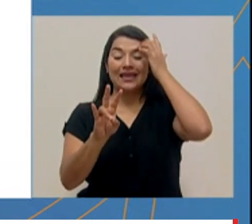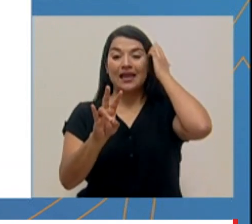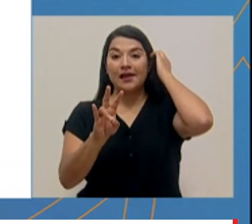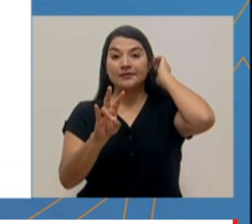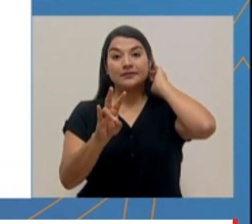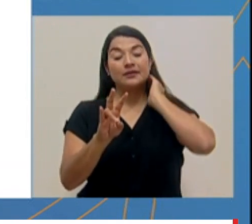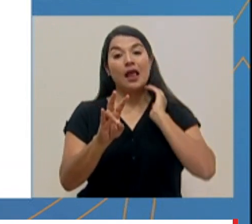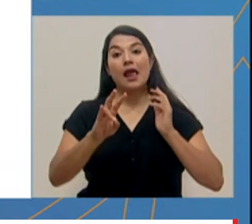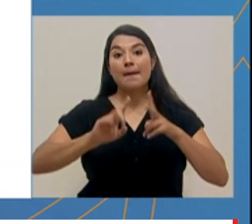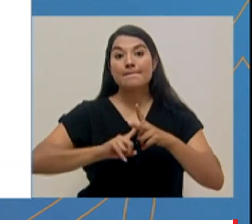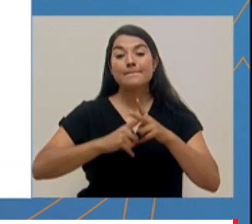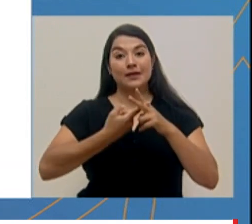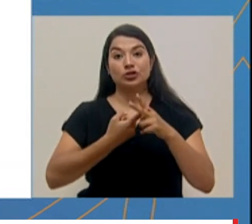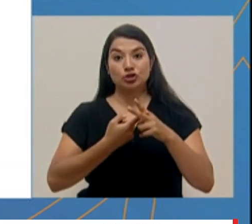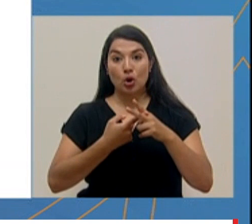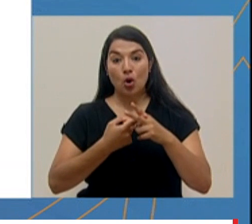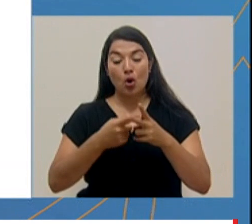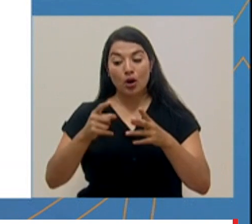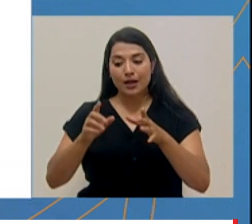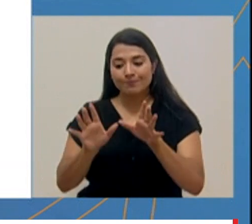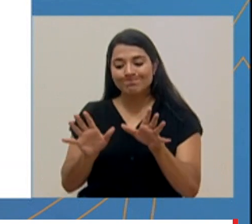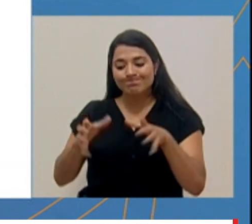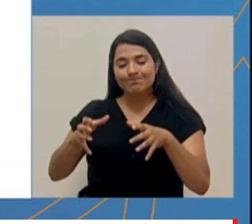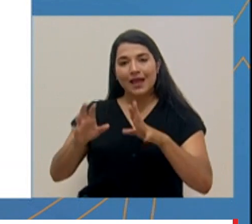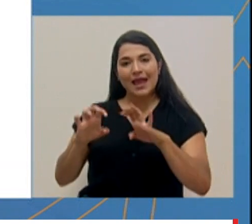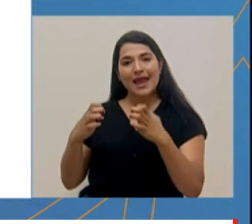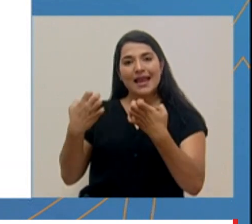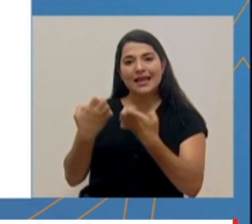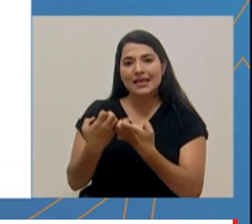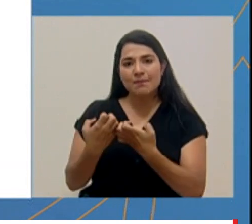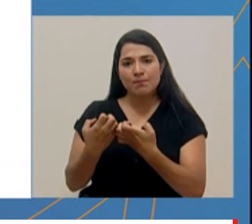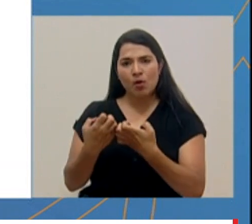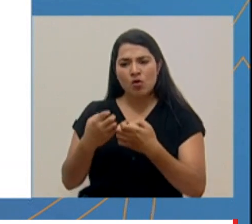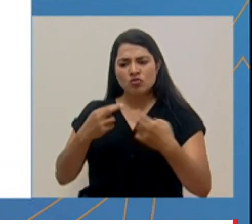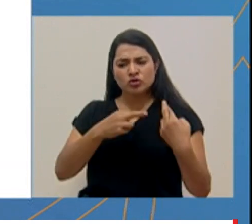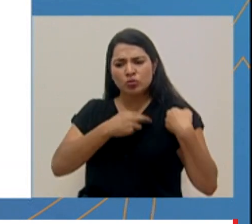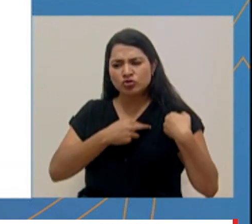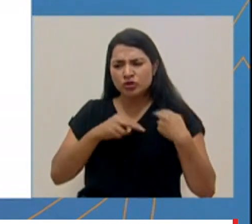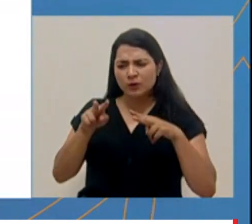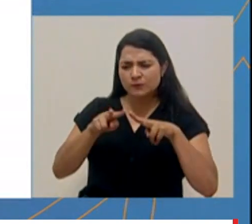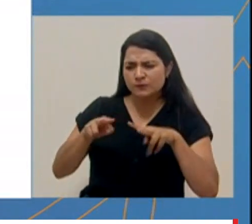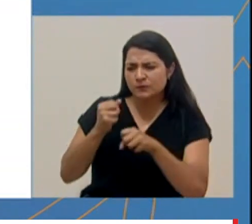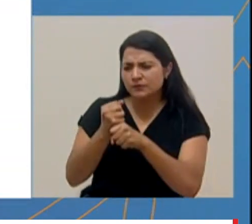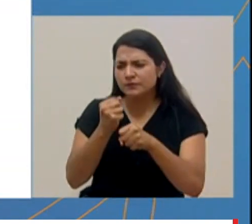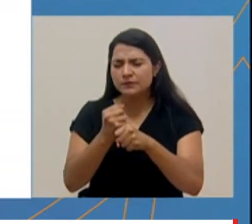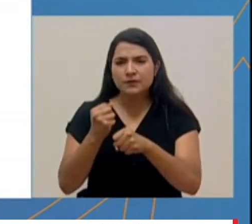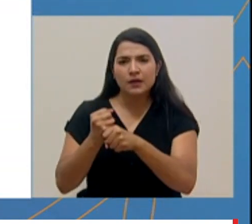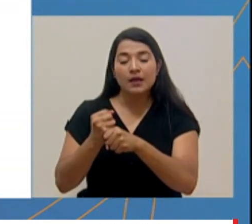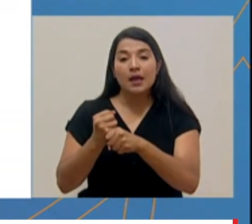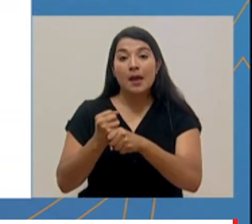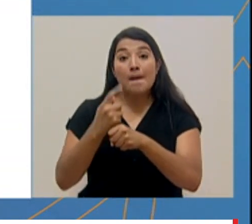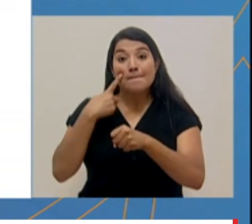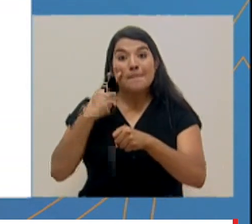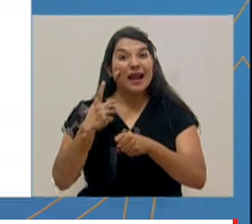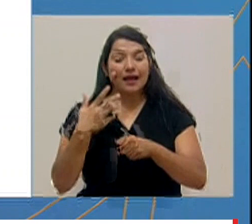Operaciones, para comenzar a planear y operativizar los servicios de la Caja,